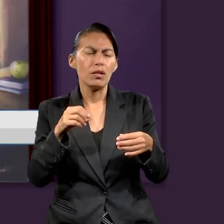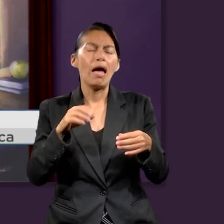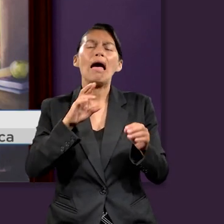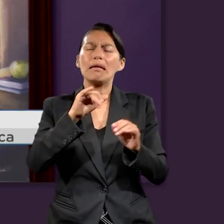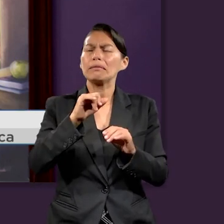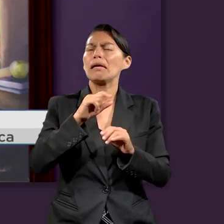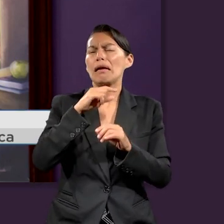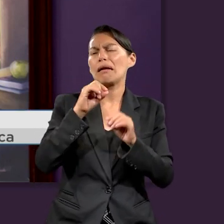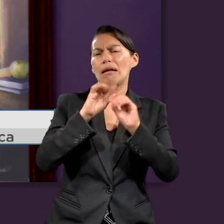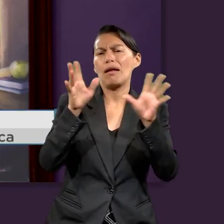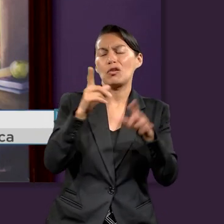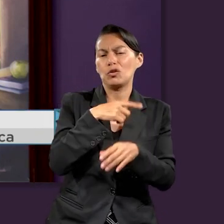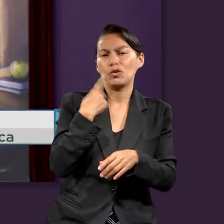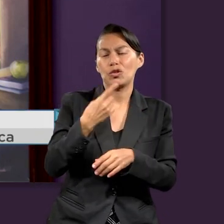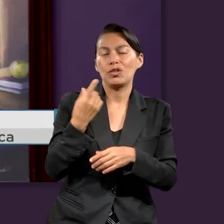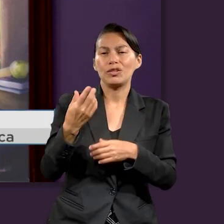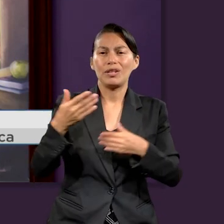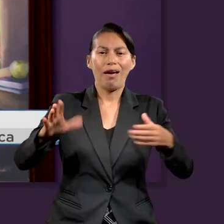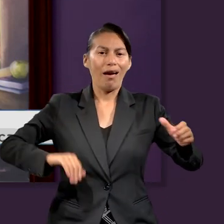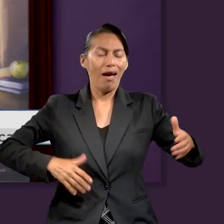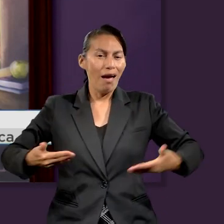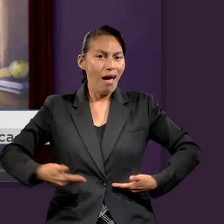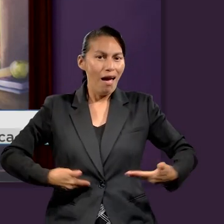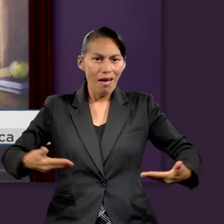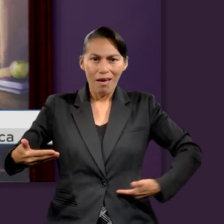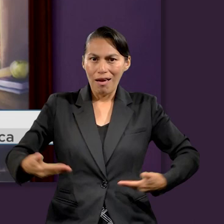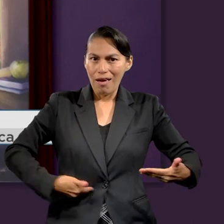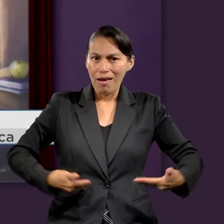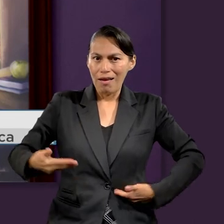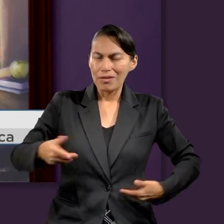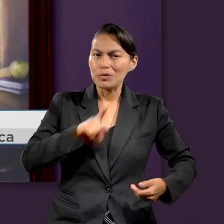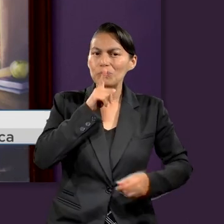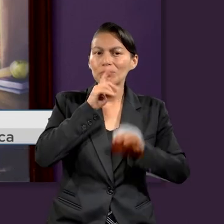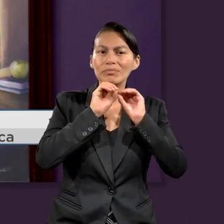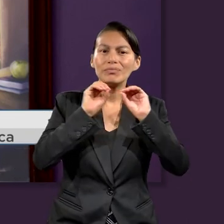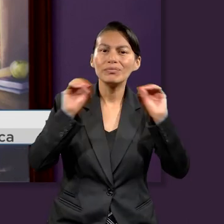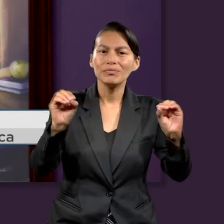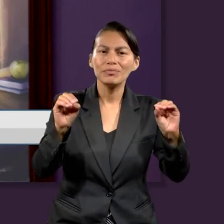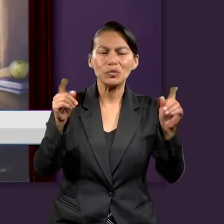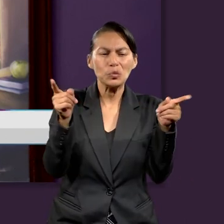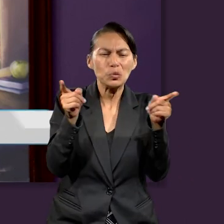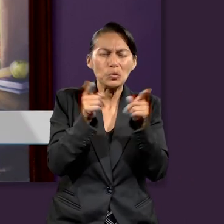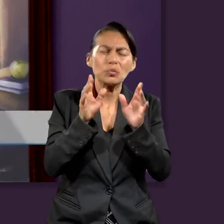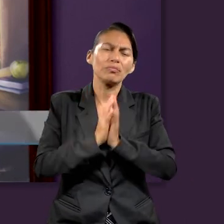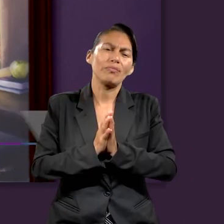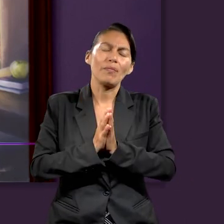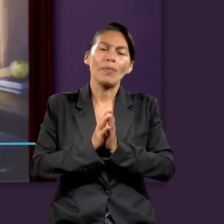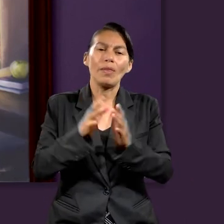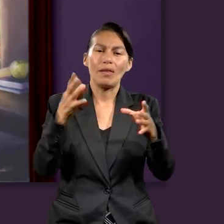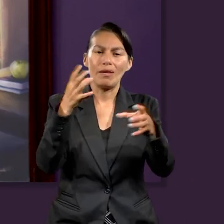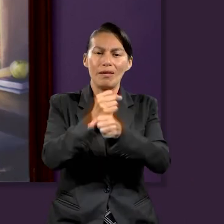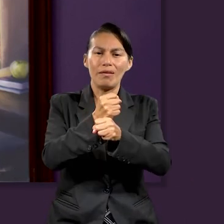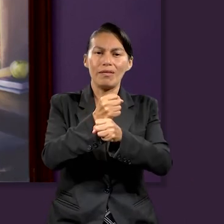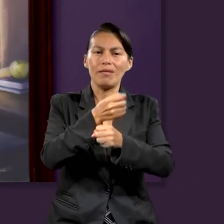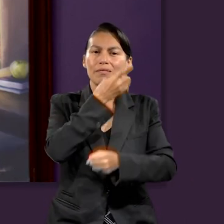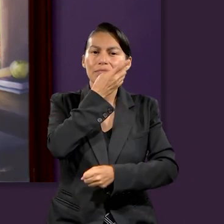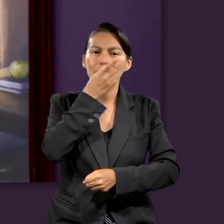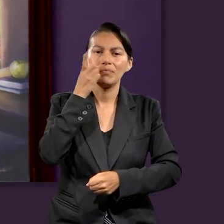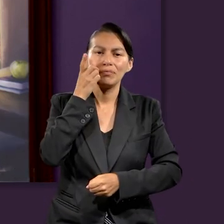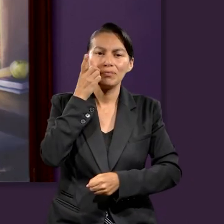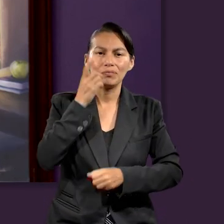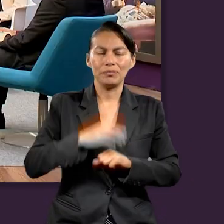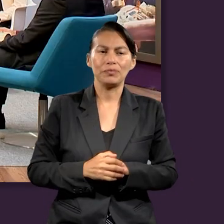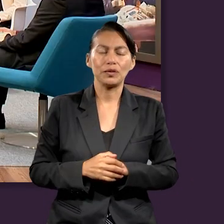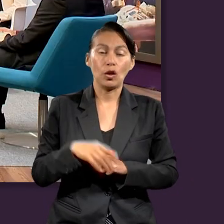integrantes del ministerio de Drama Mudo, que brevemente resumido, es un ministerio que utiliza la actuación como medio